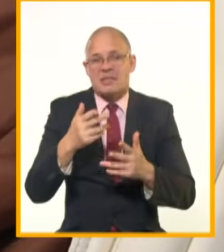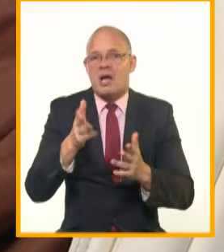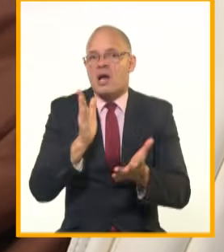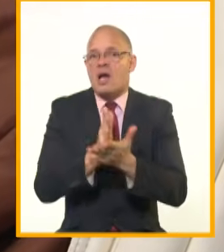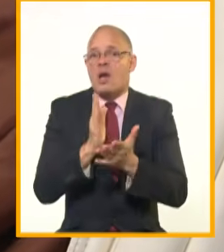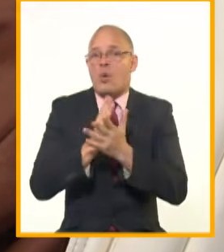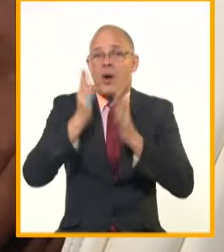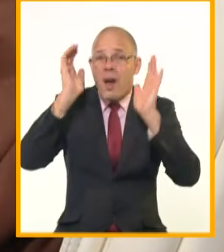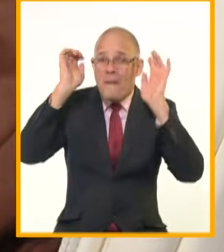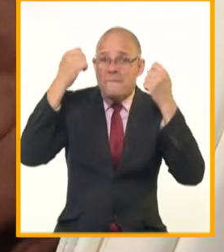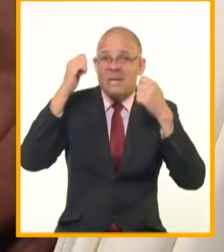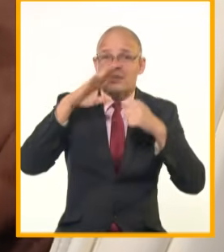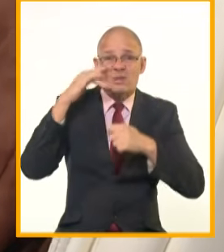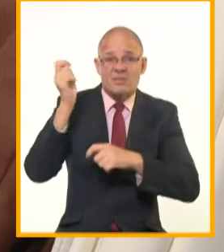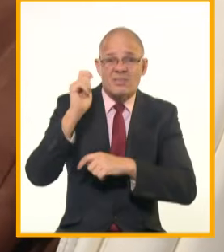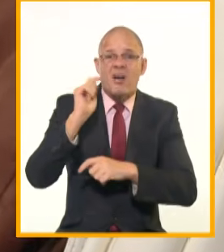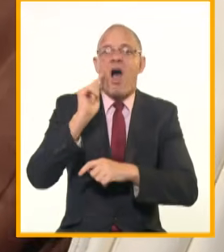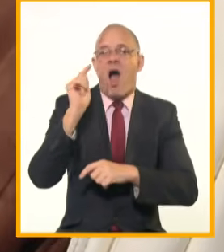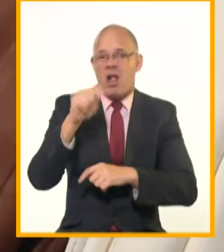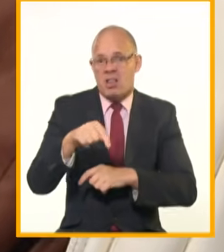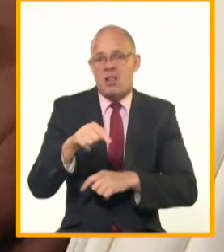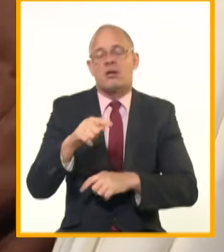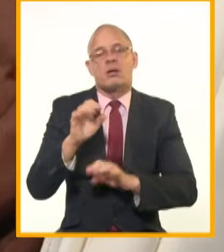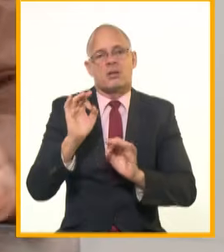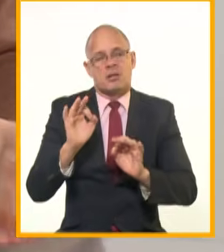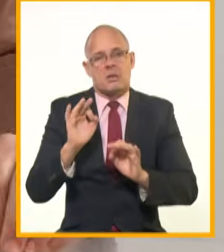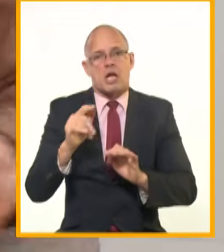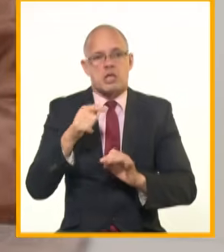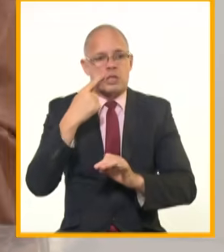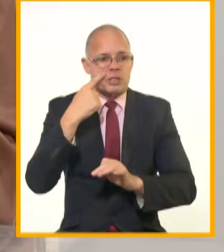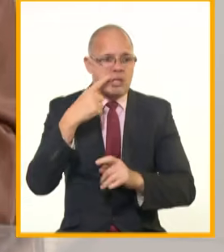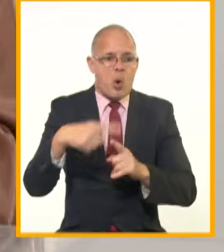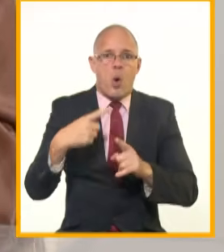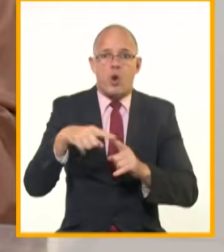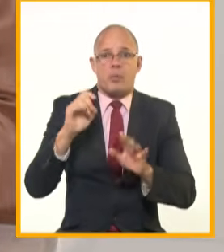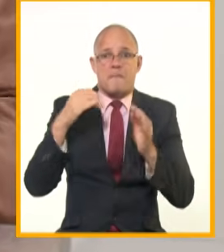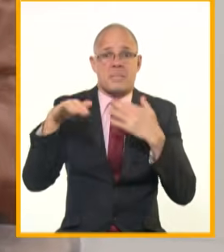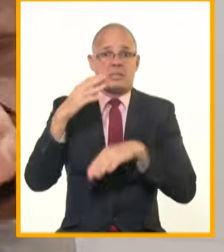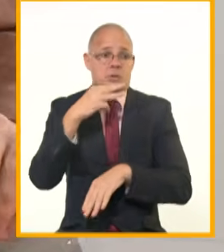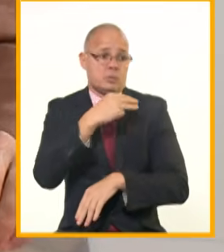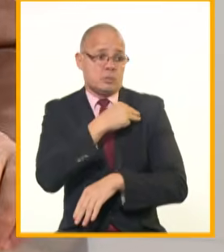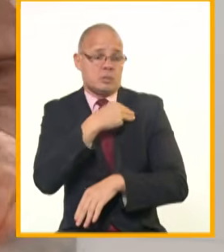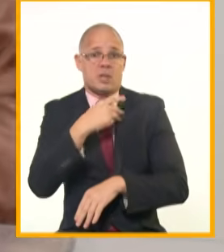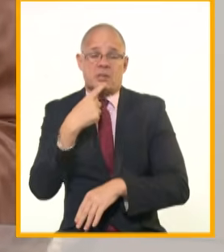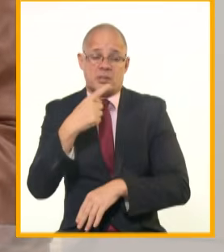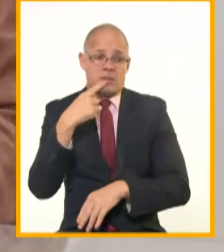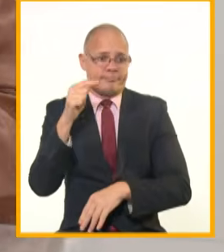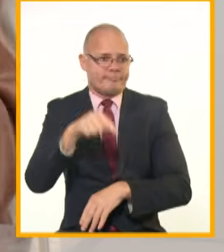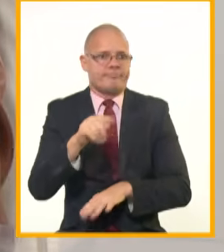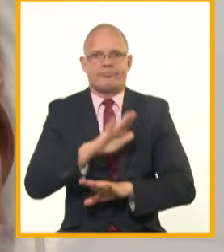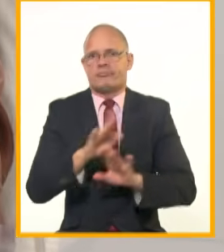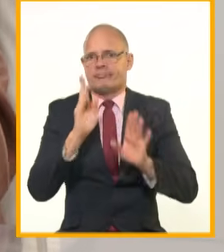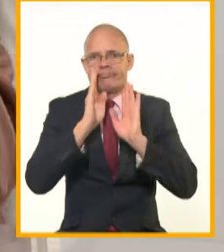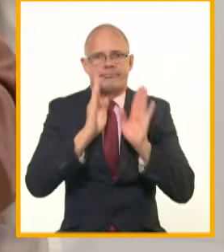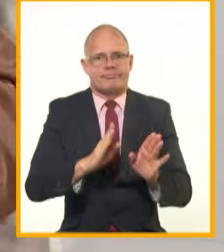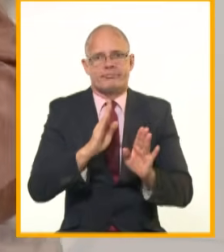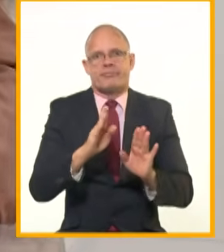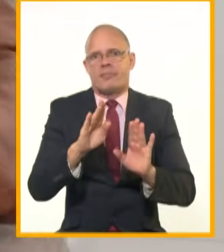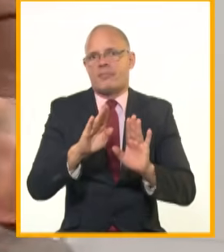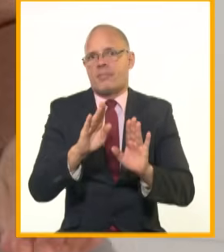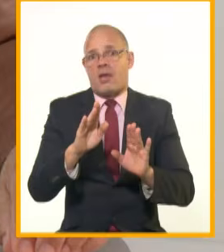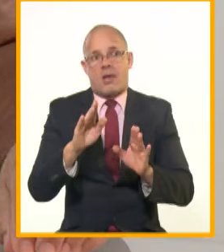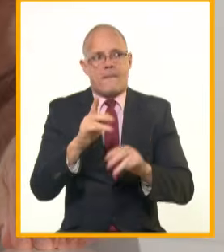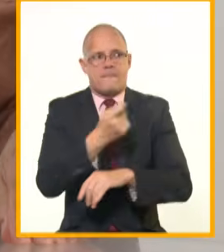Antonio Maceo, que el Ministerio de la Fuerza Armada, el ministro personalmente, designó que fuera la atención para nosotros. Pero de ahí